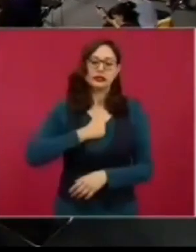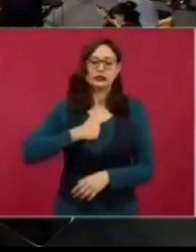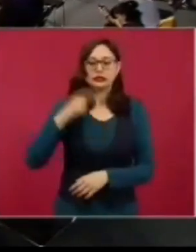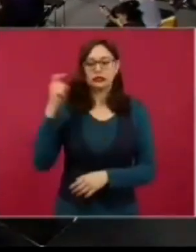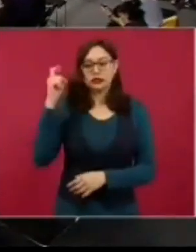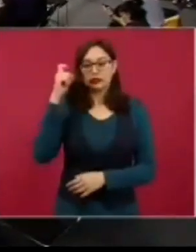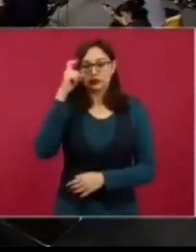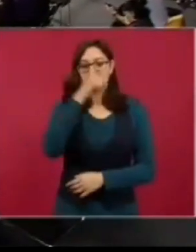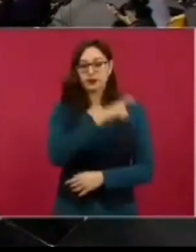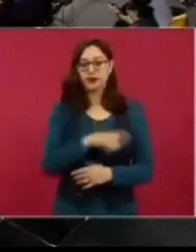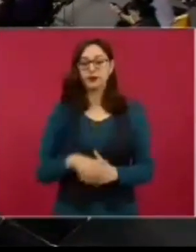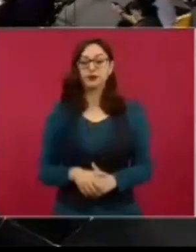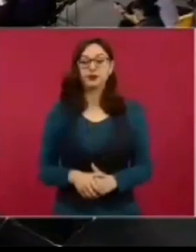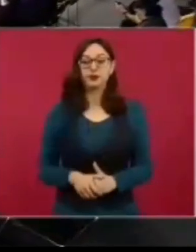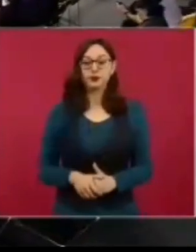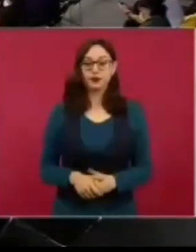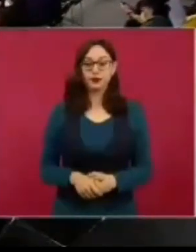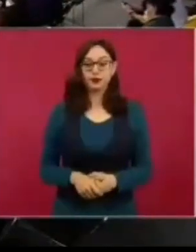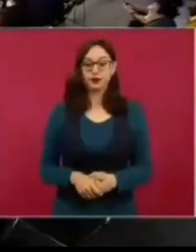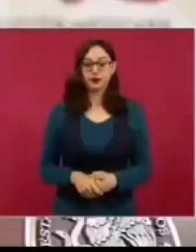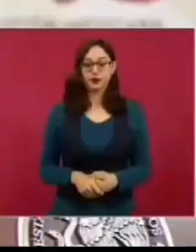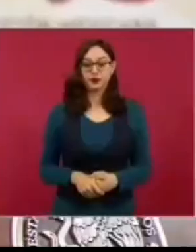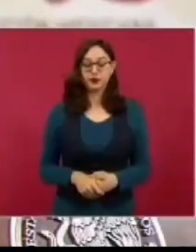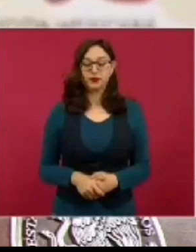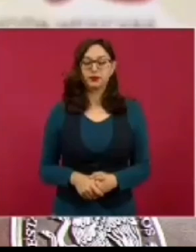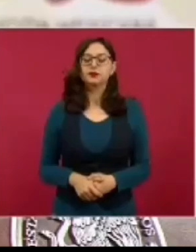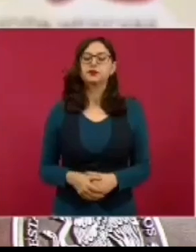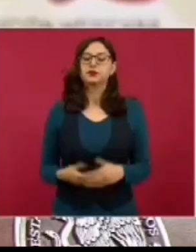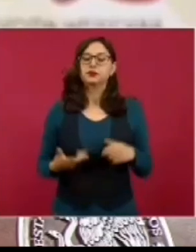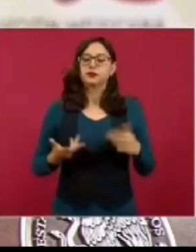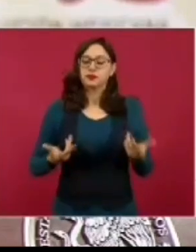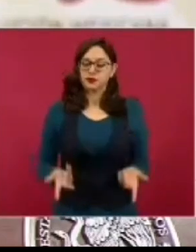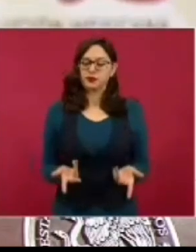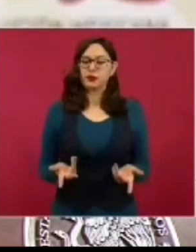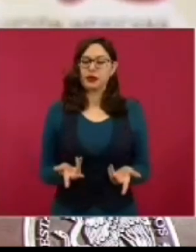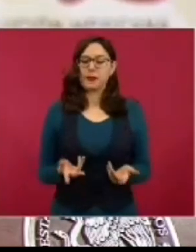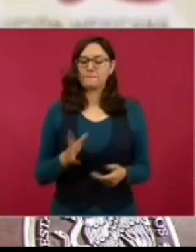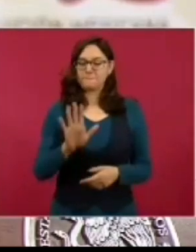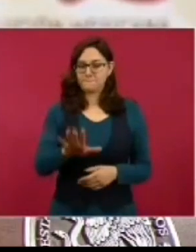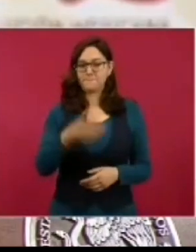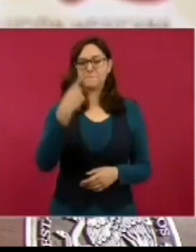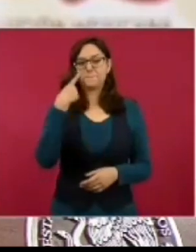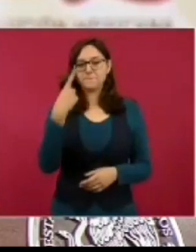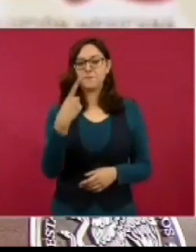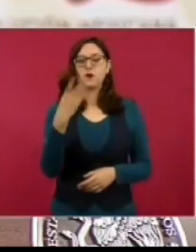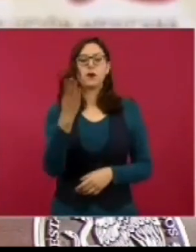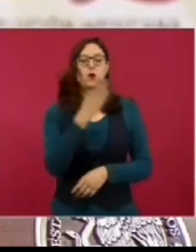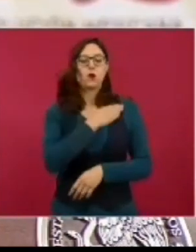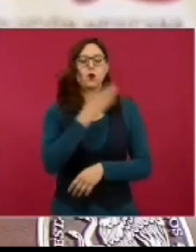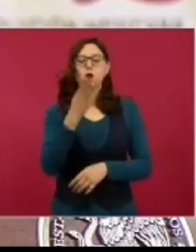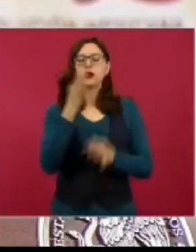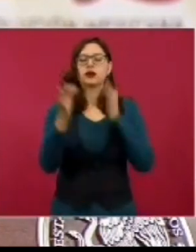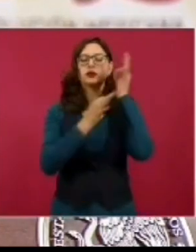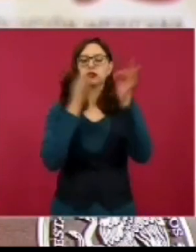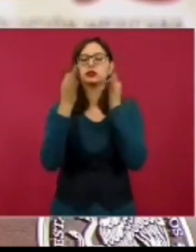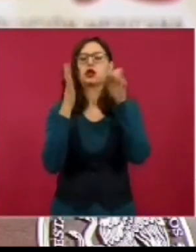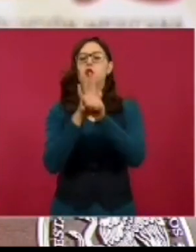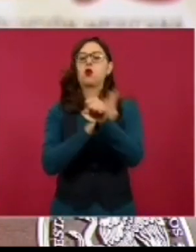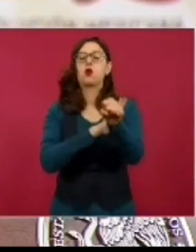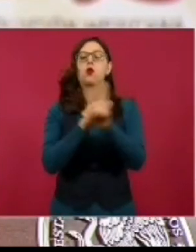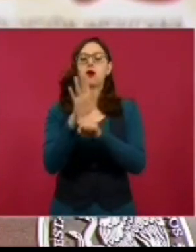la buena noticia es que no van a aumentar los precios de los